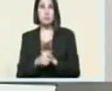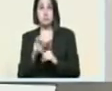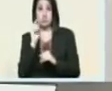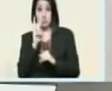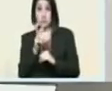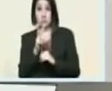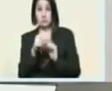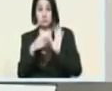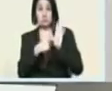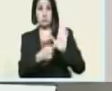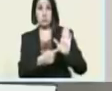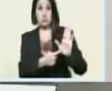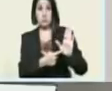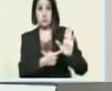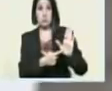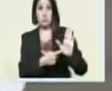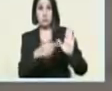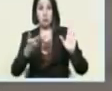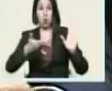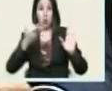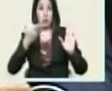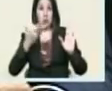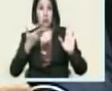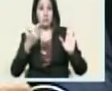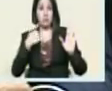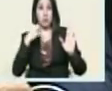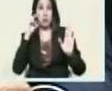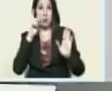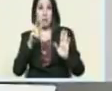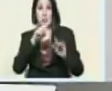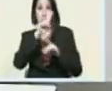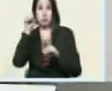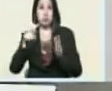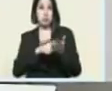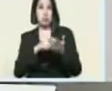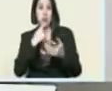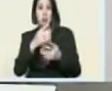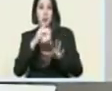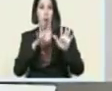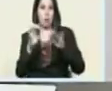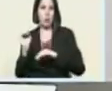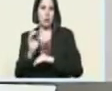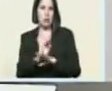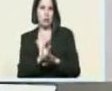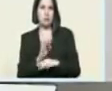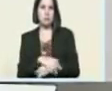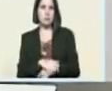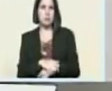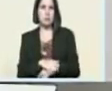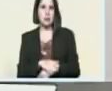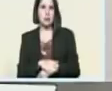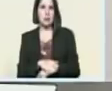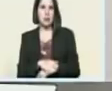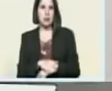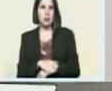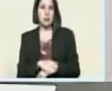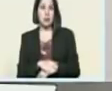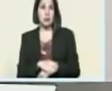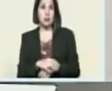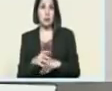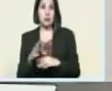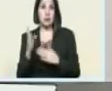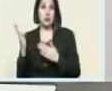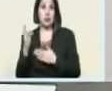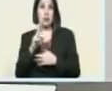Este dato es muy importante. Yo redondeo esto en 90, pues. Si ustedes me lo permiten, porque Ricardo